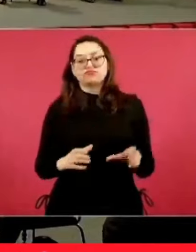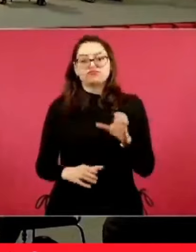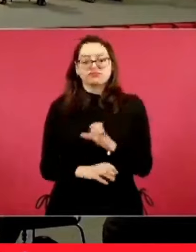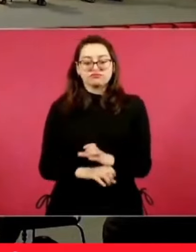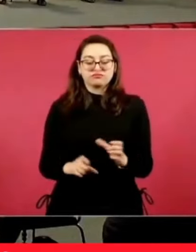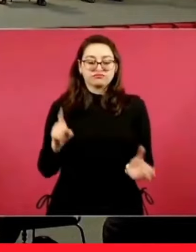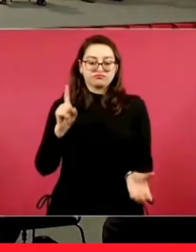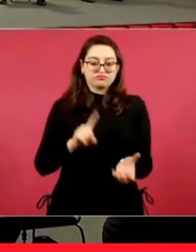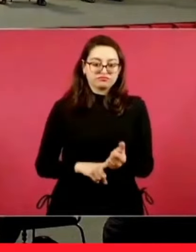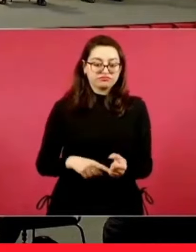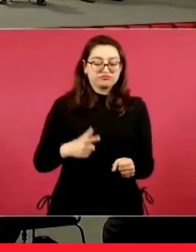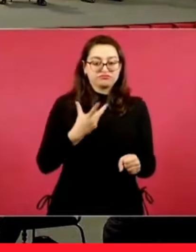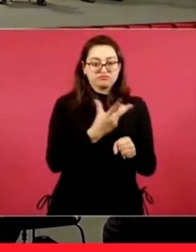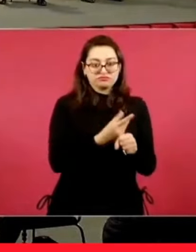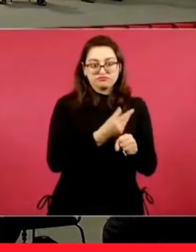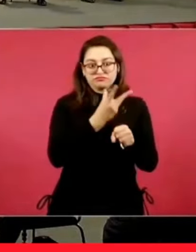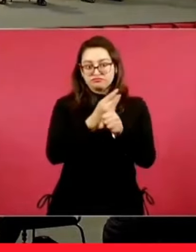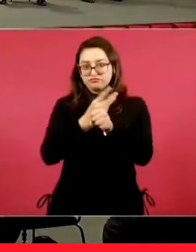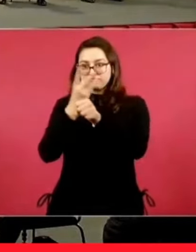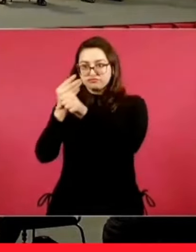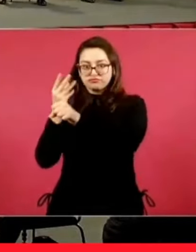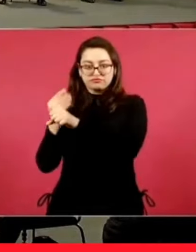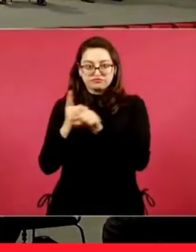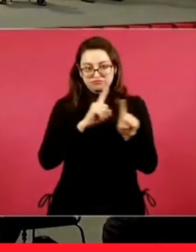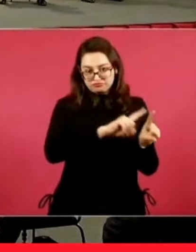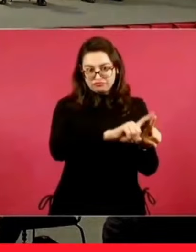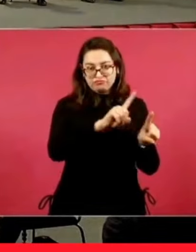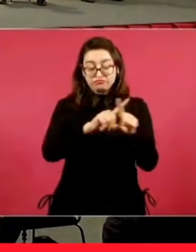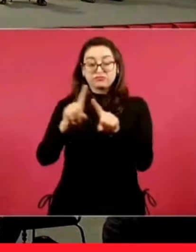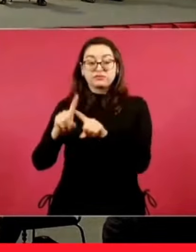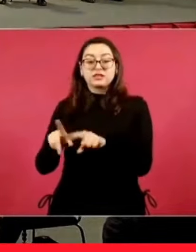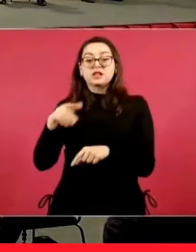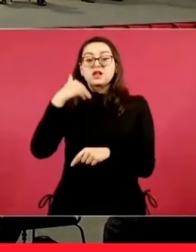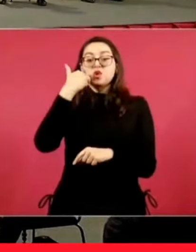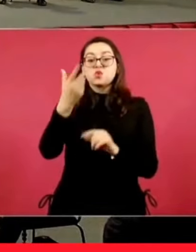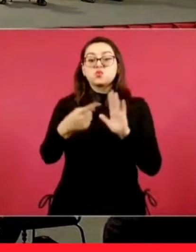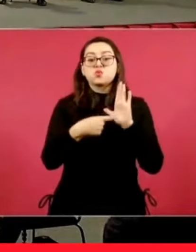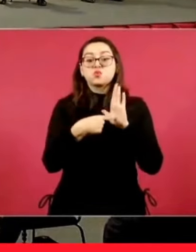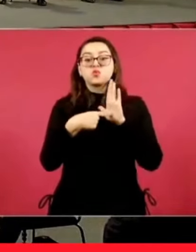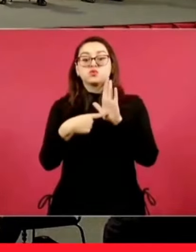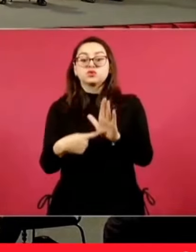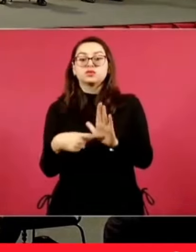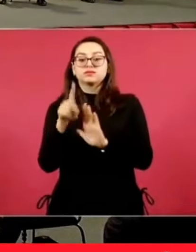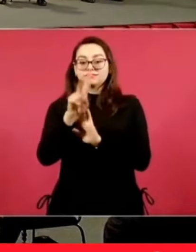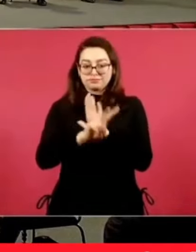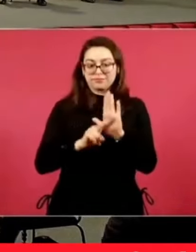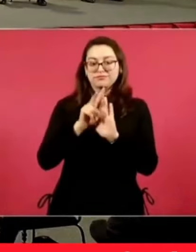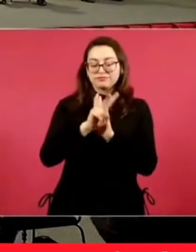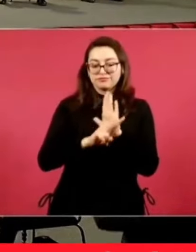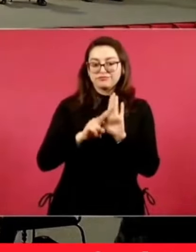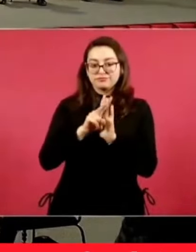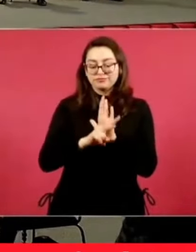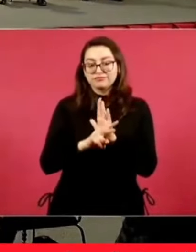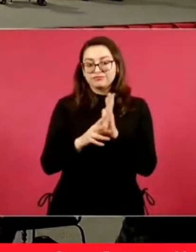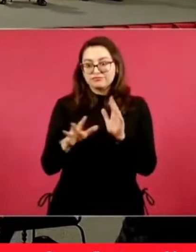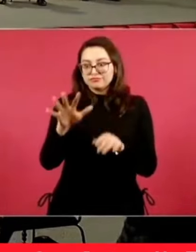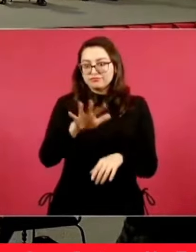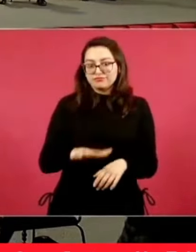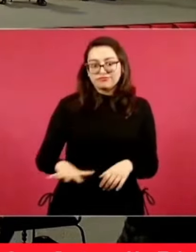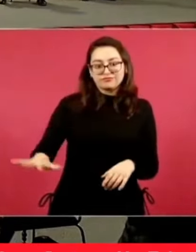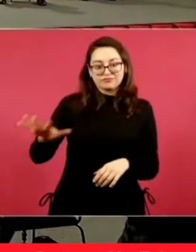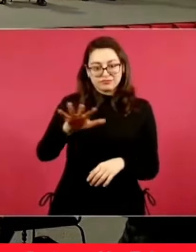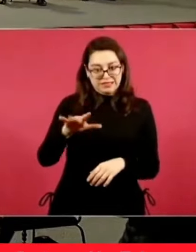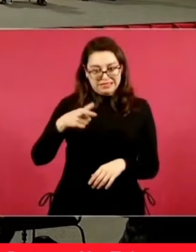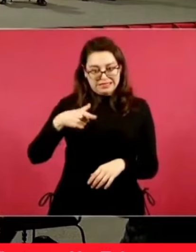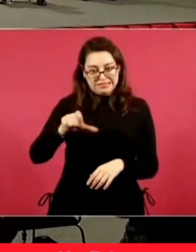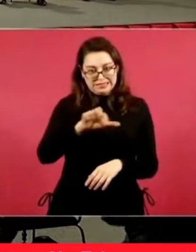Promesa, vamos a presentarles un video de una zona de enorme atractivo que es Cojunlich, en el estado de